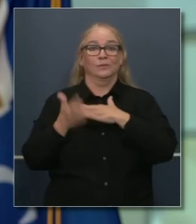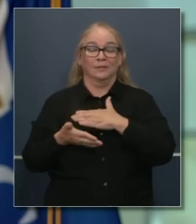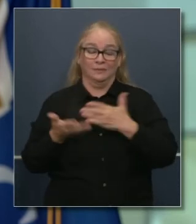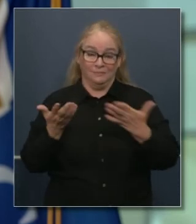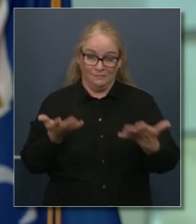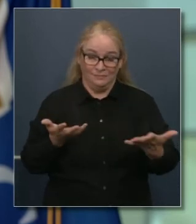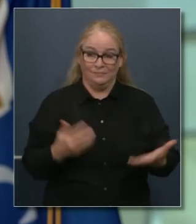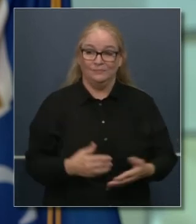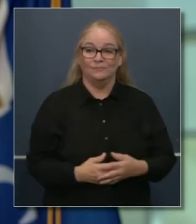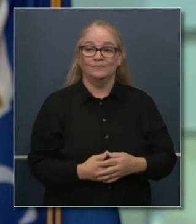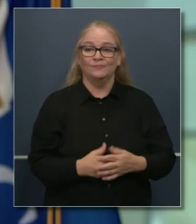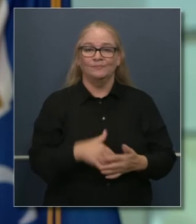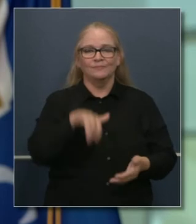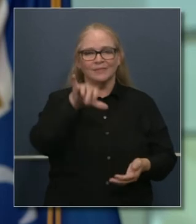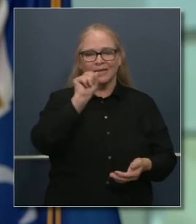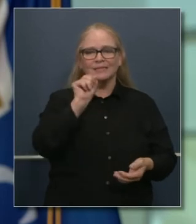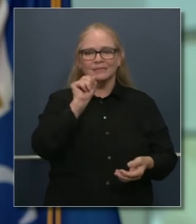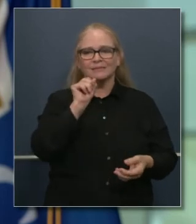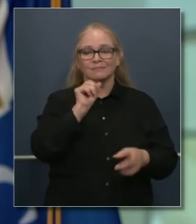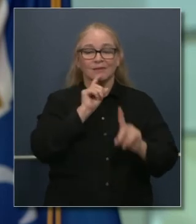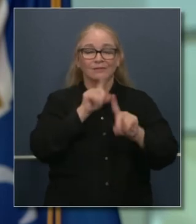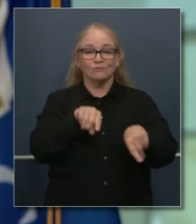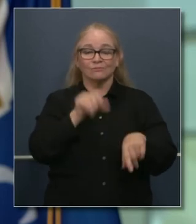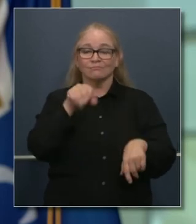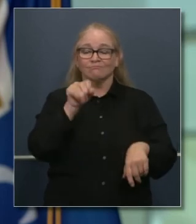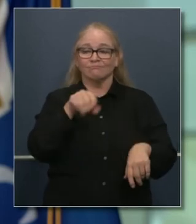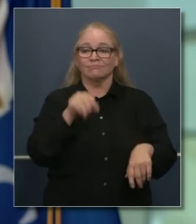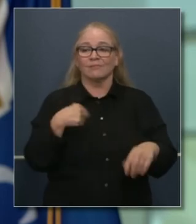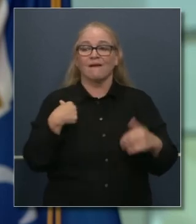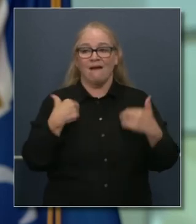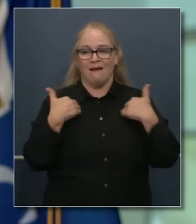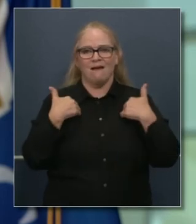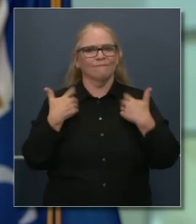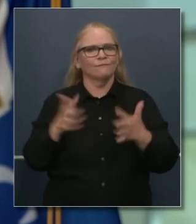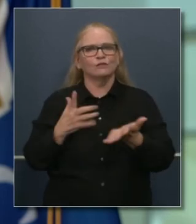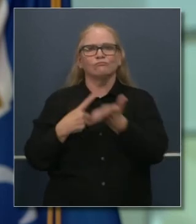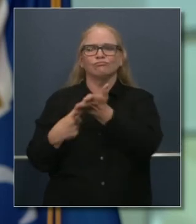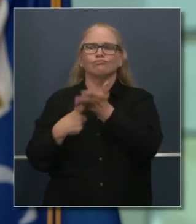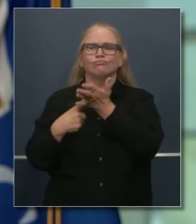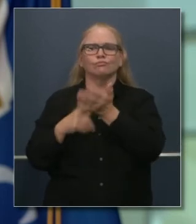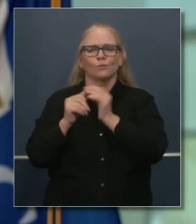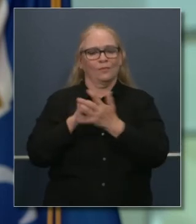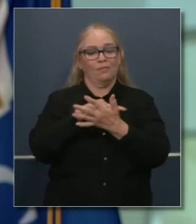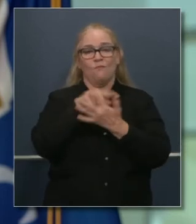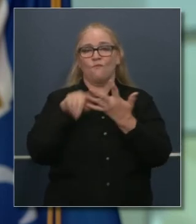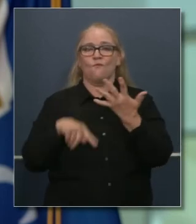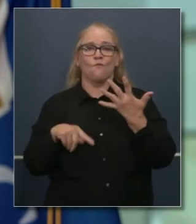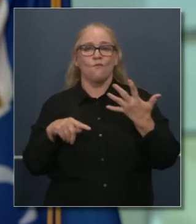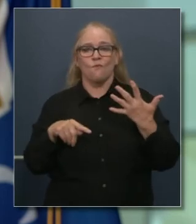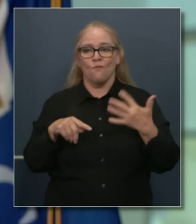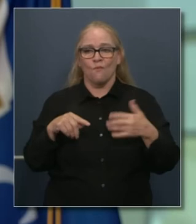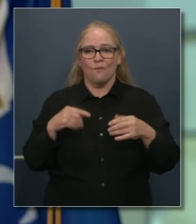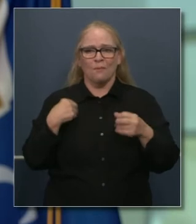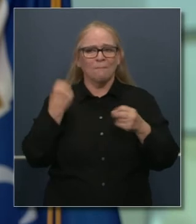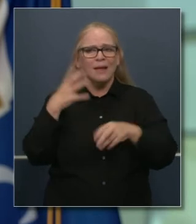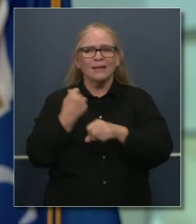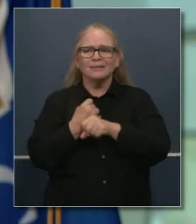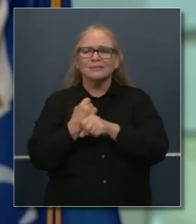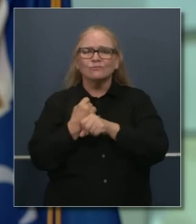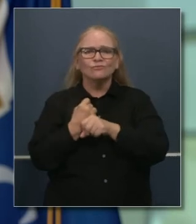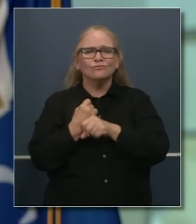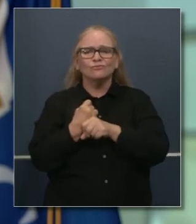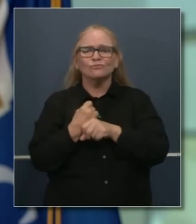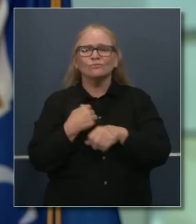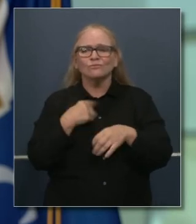la respuesta es que si hemos estado en conversaciones activas yo por varios años he estado involucrado en